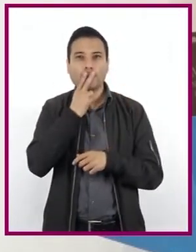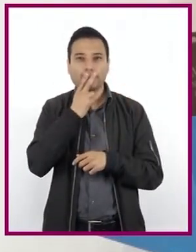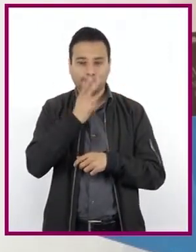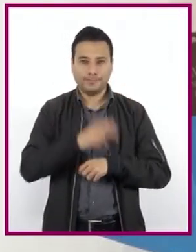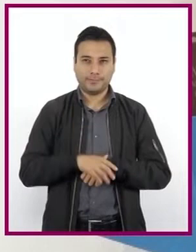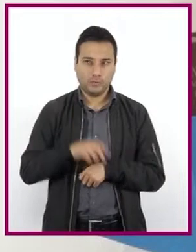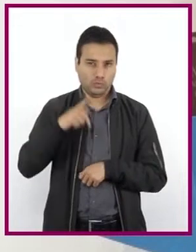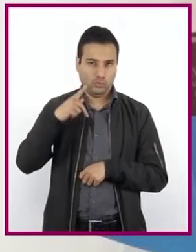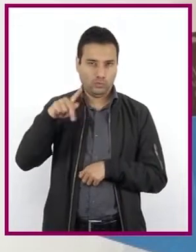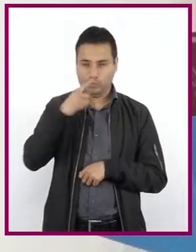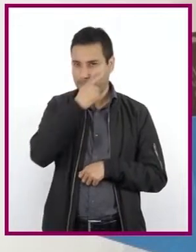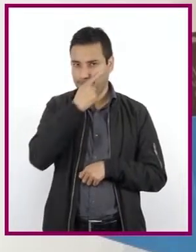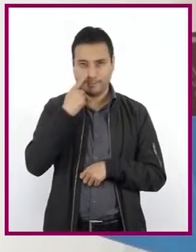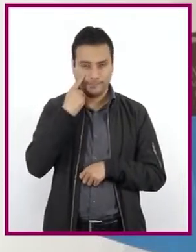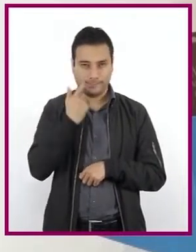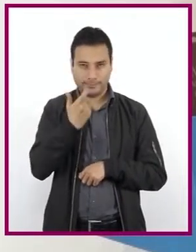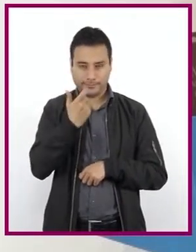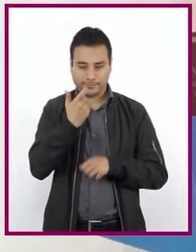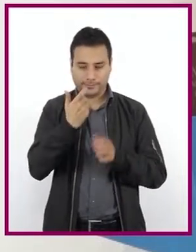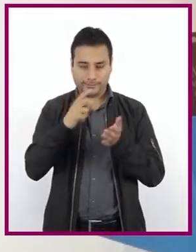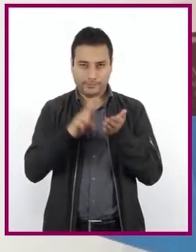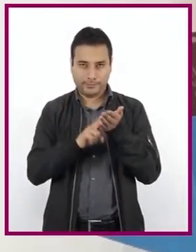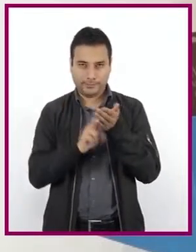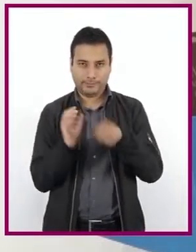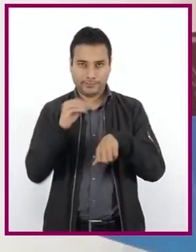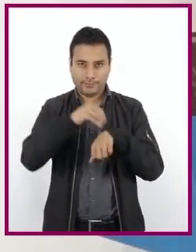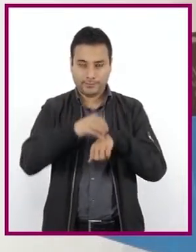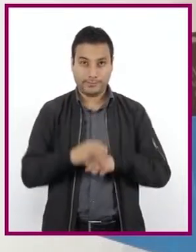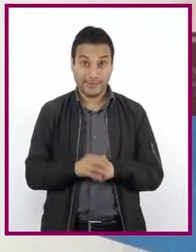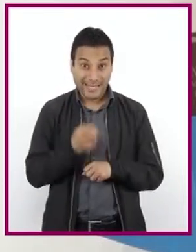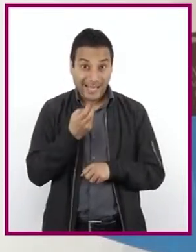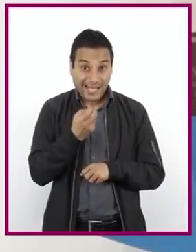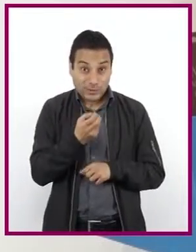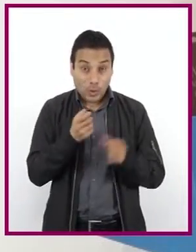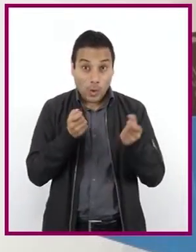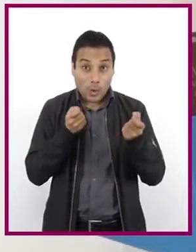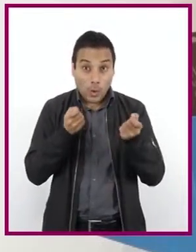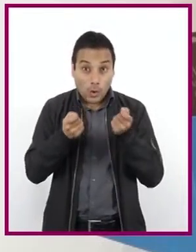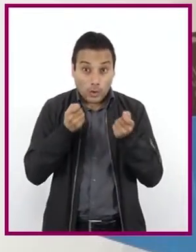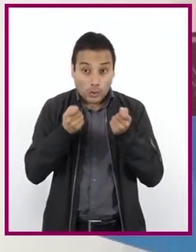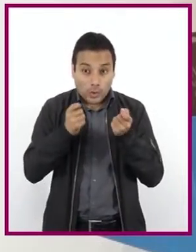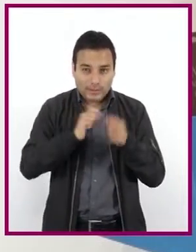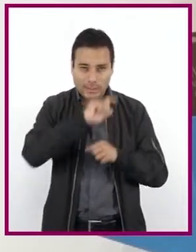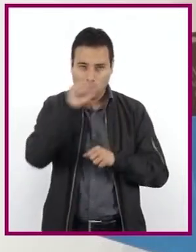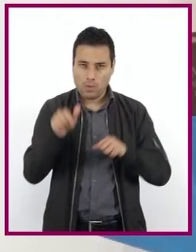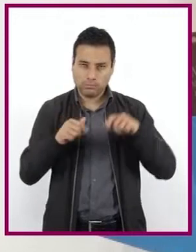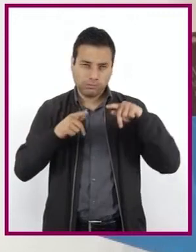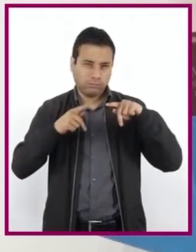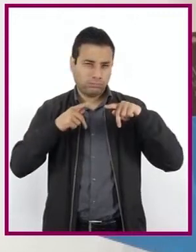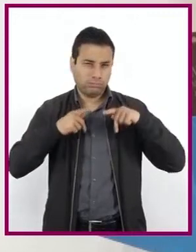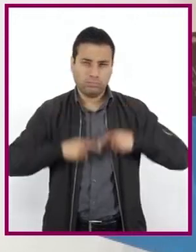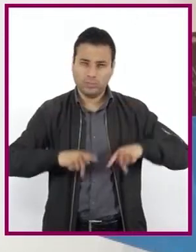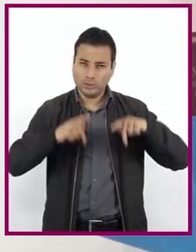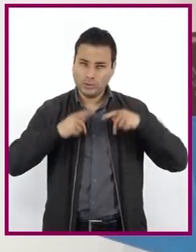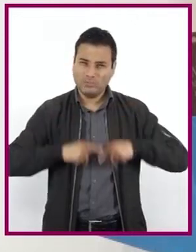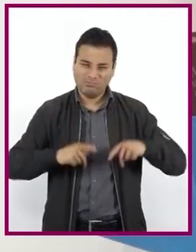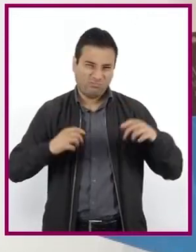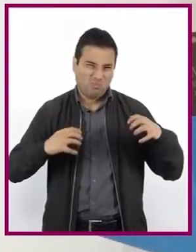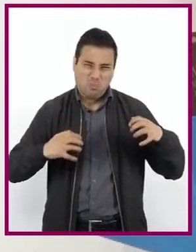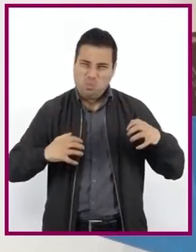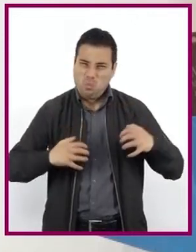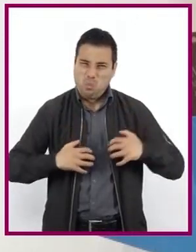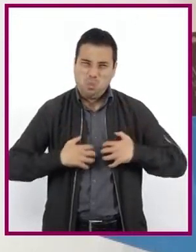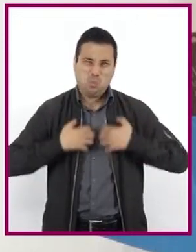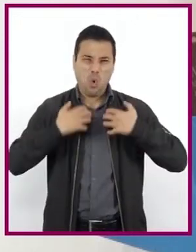fijara. Tal limitación provocó una serie de reacciones violentas por parte de